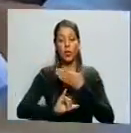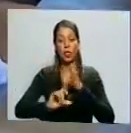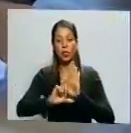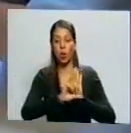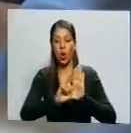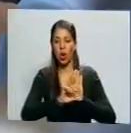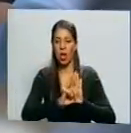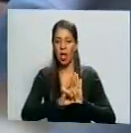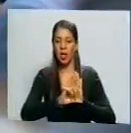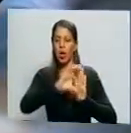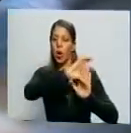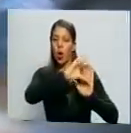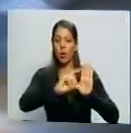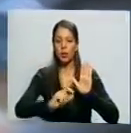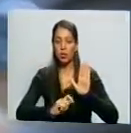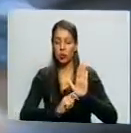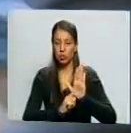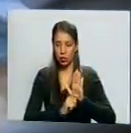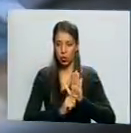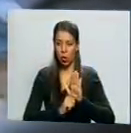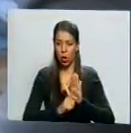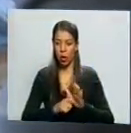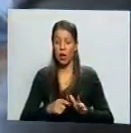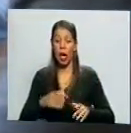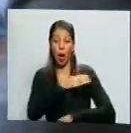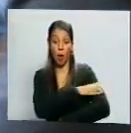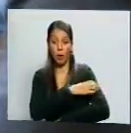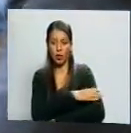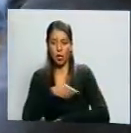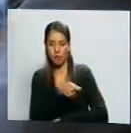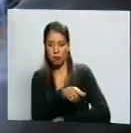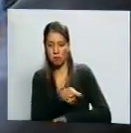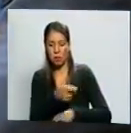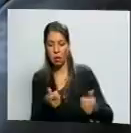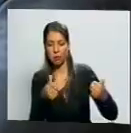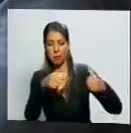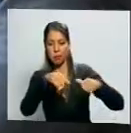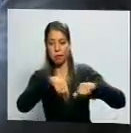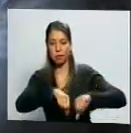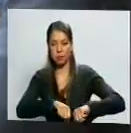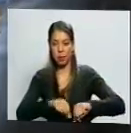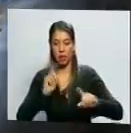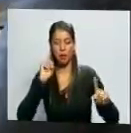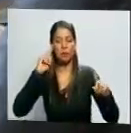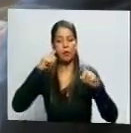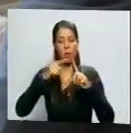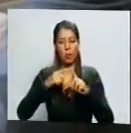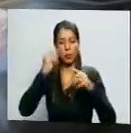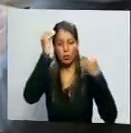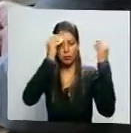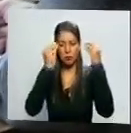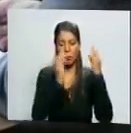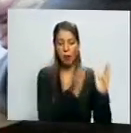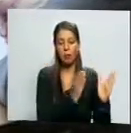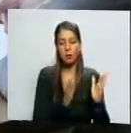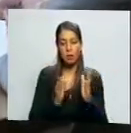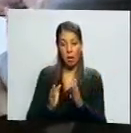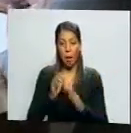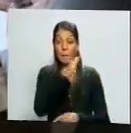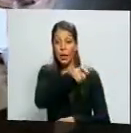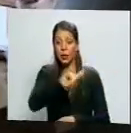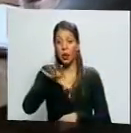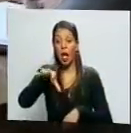ley constitucional contra la guerra económica para la racionalidad y uniformidad en la adquisición de